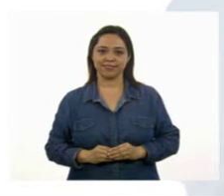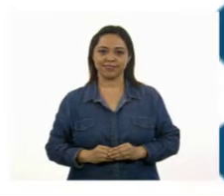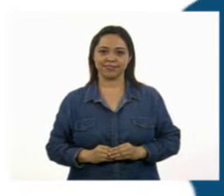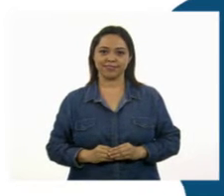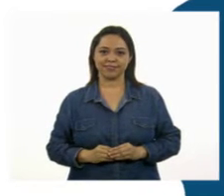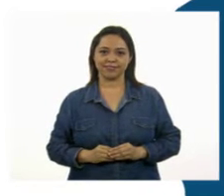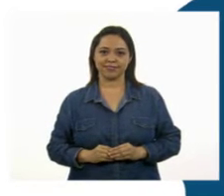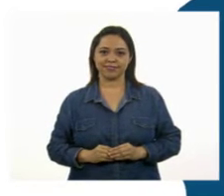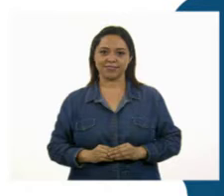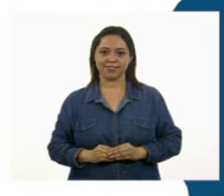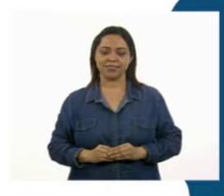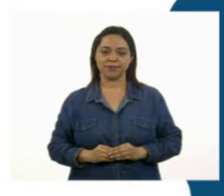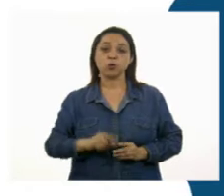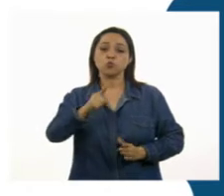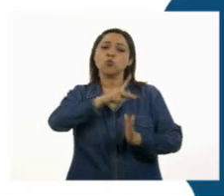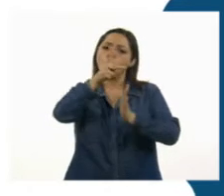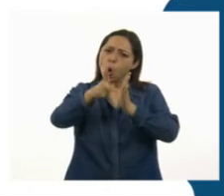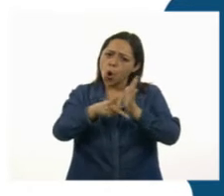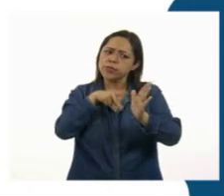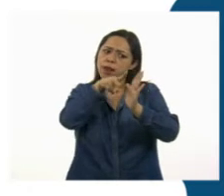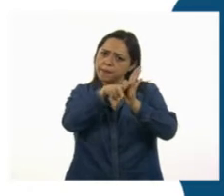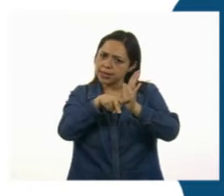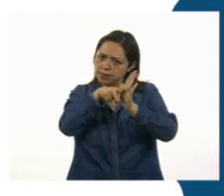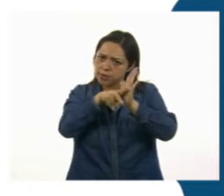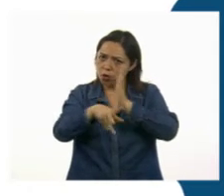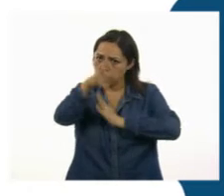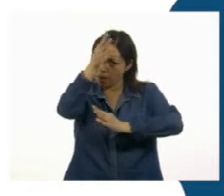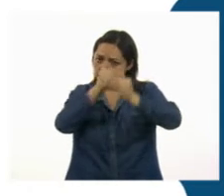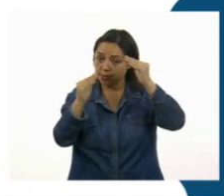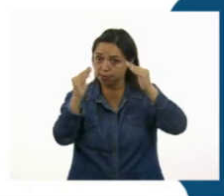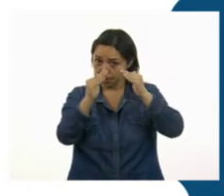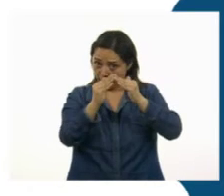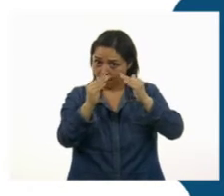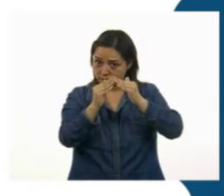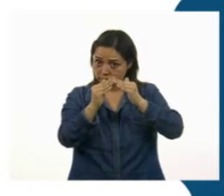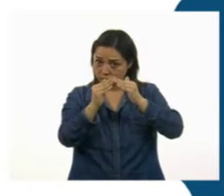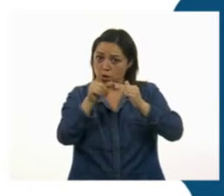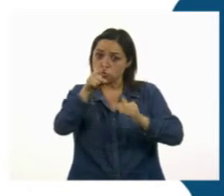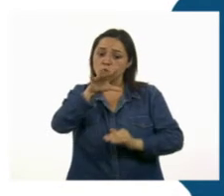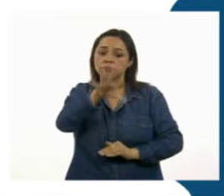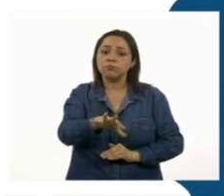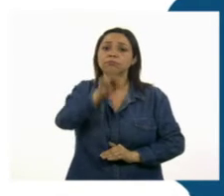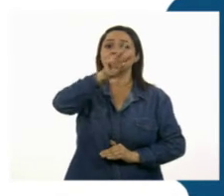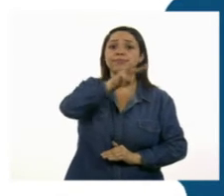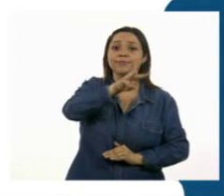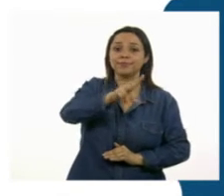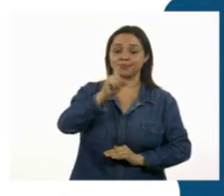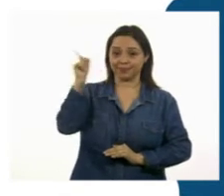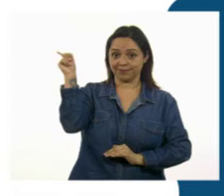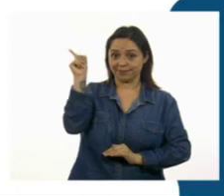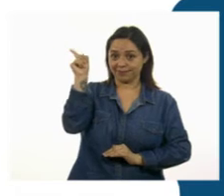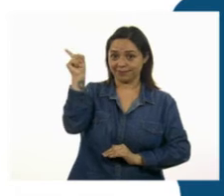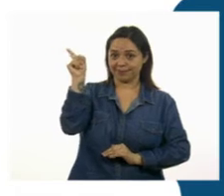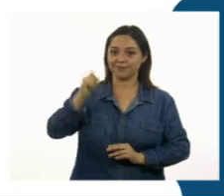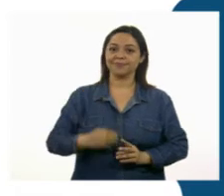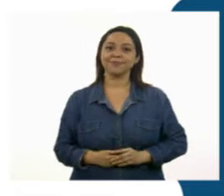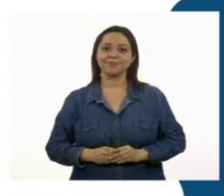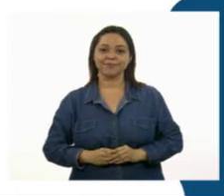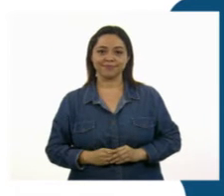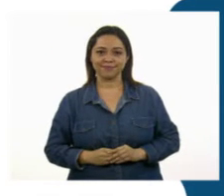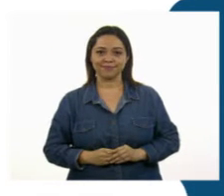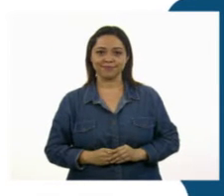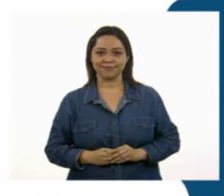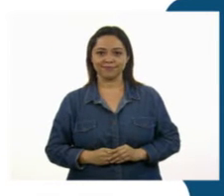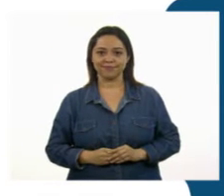conalitec.cep.gov.mx. Si quieres volver a ver el programa de Aprende en Casa, lo puedes encontrar en la siguiente liga,